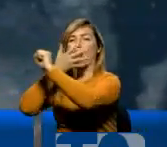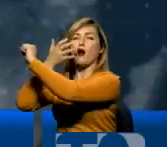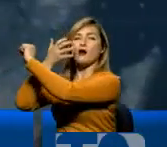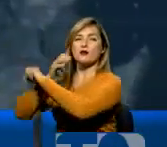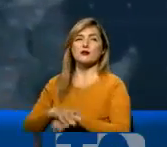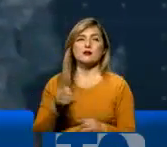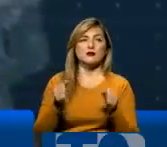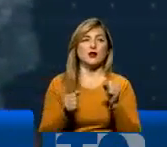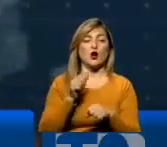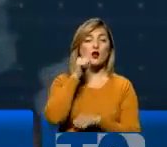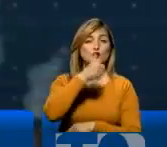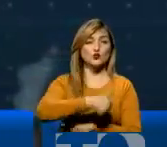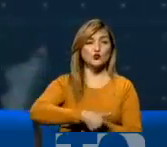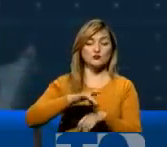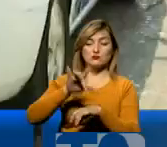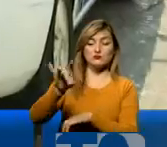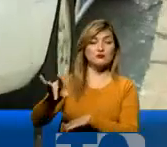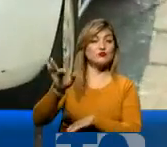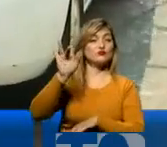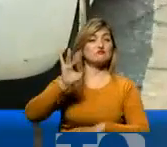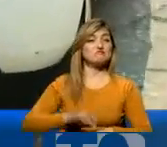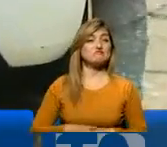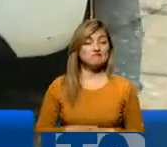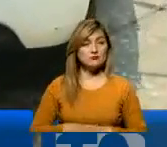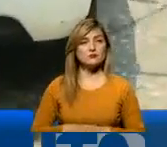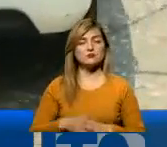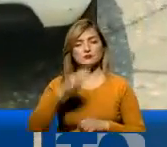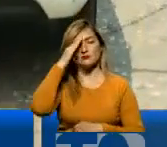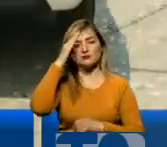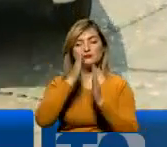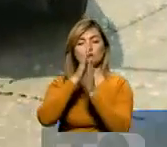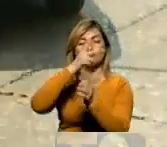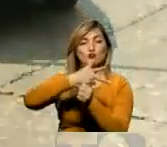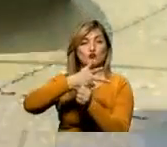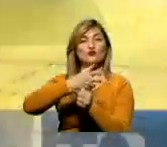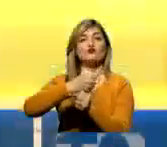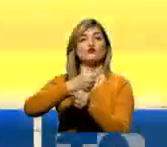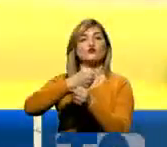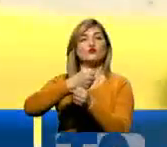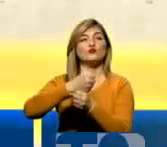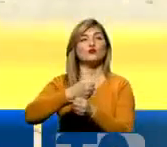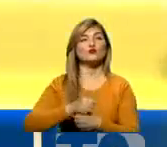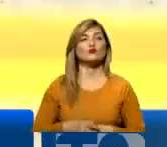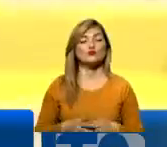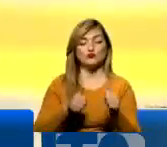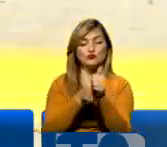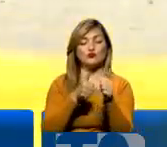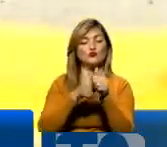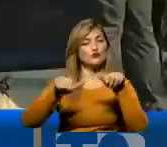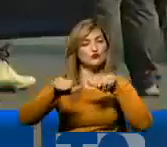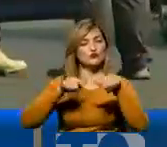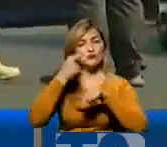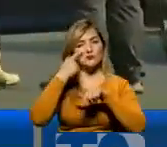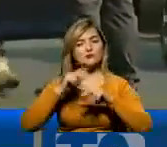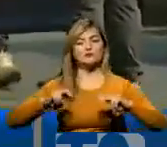vehículo azul quedó abandonado en medio de la vía. La policía ya solicitó los videos de las cámaras de seguridad que se encuentran cercanas al lugar de los